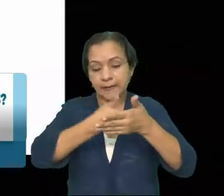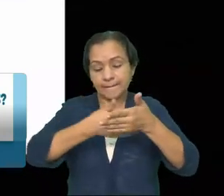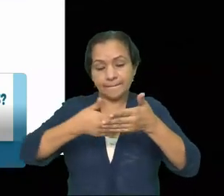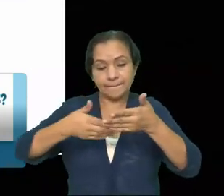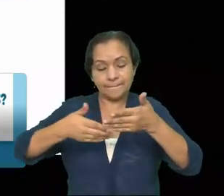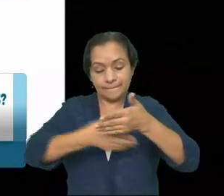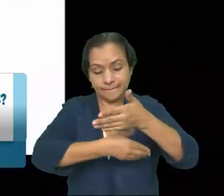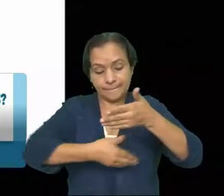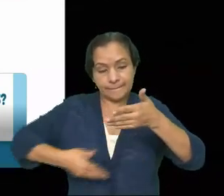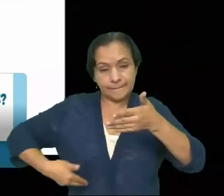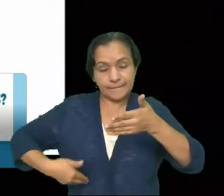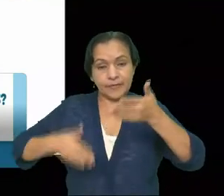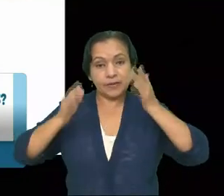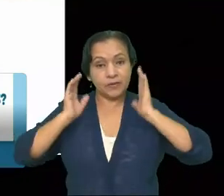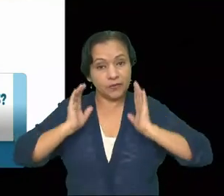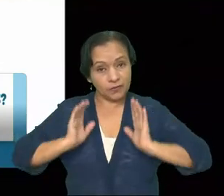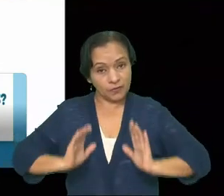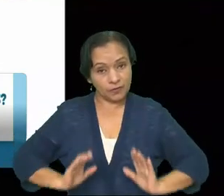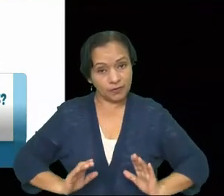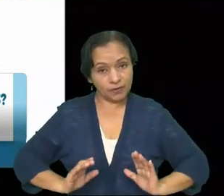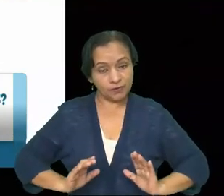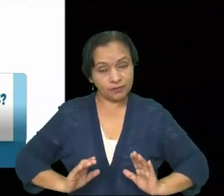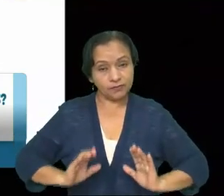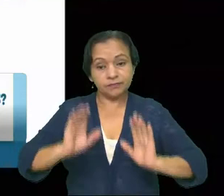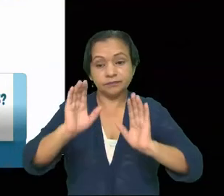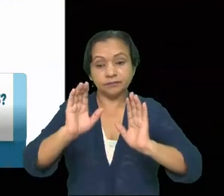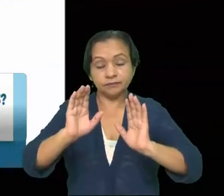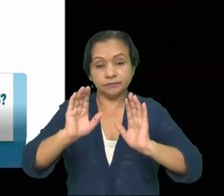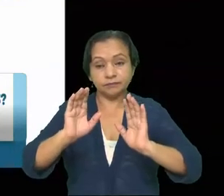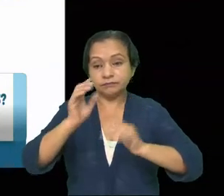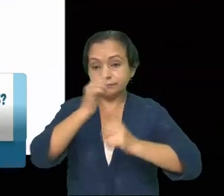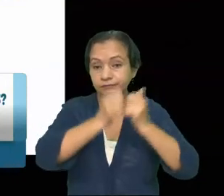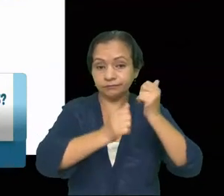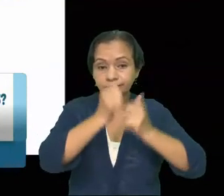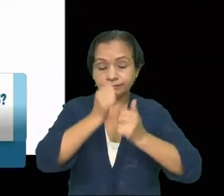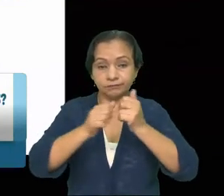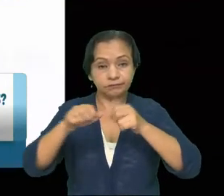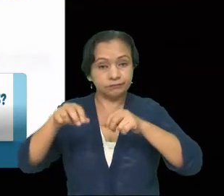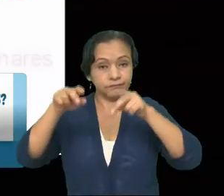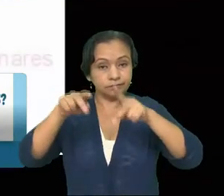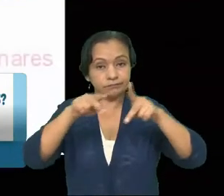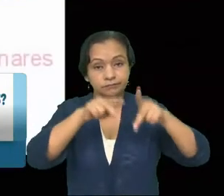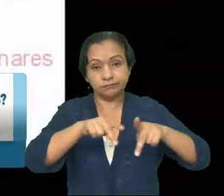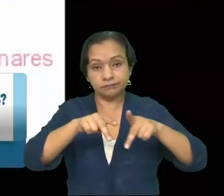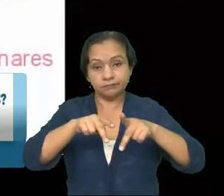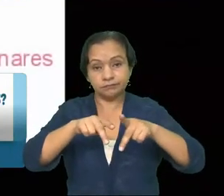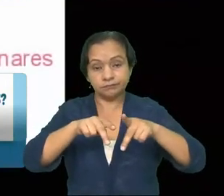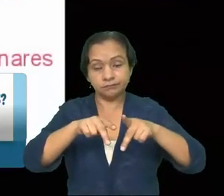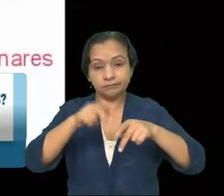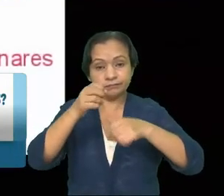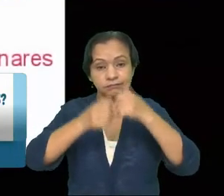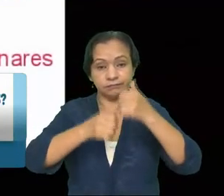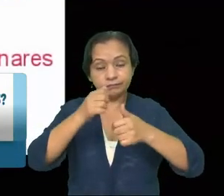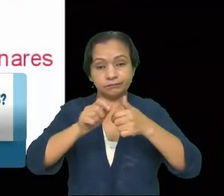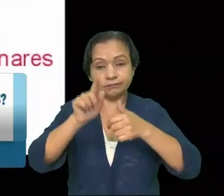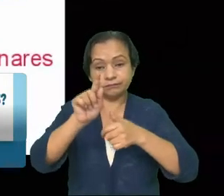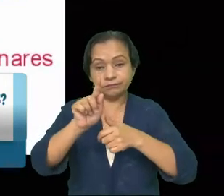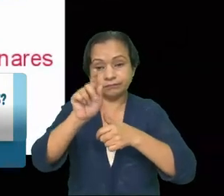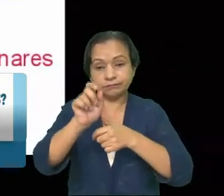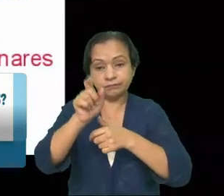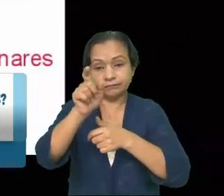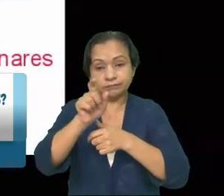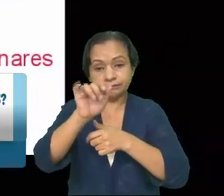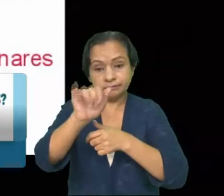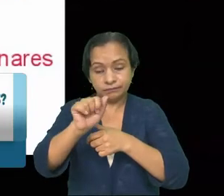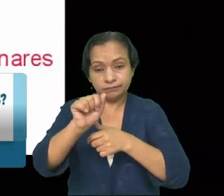haber lesiones del sistema de coordinación y entonces el paciente tiene un problema que le llamamos ataxia, que